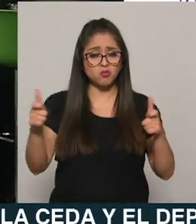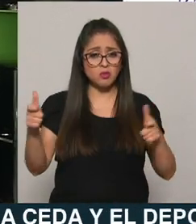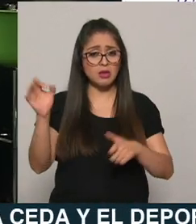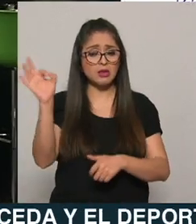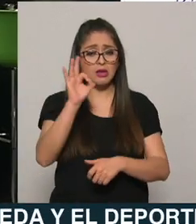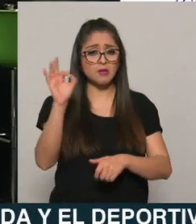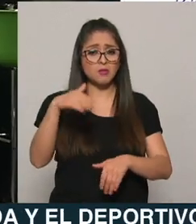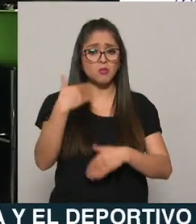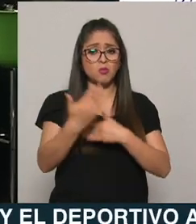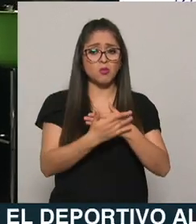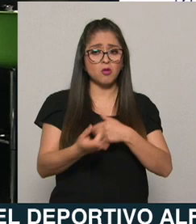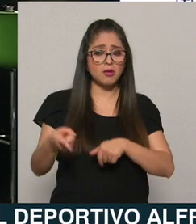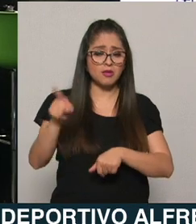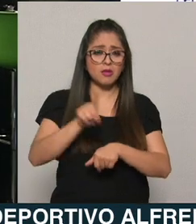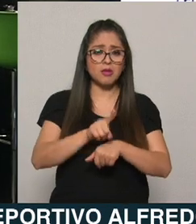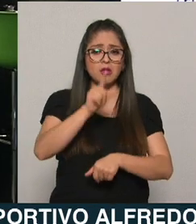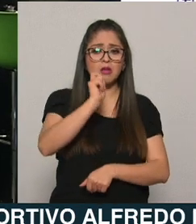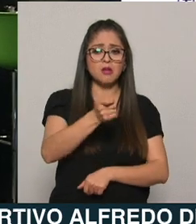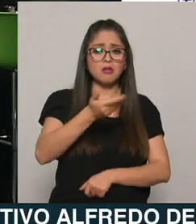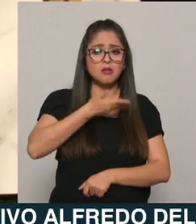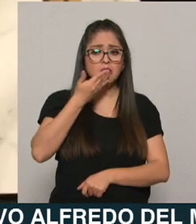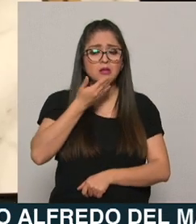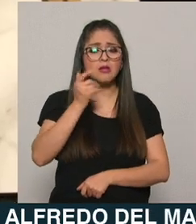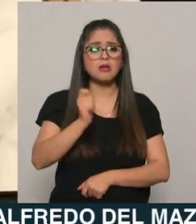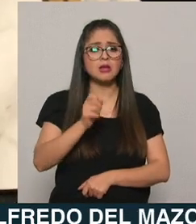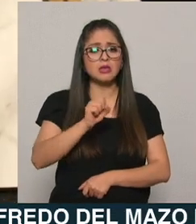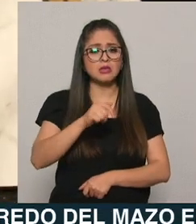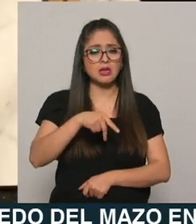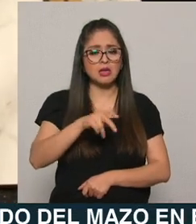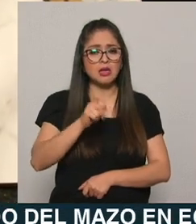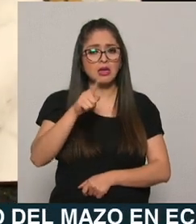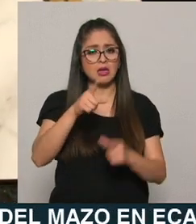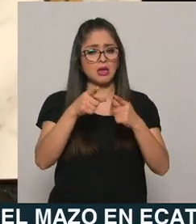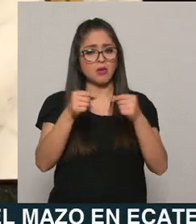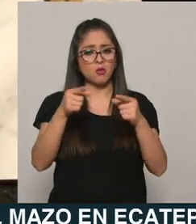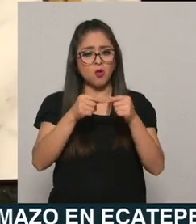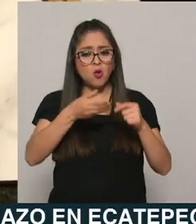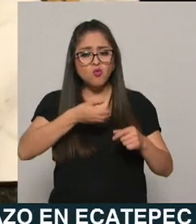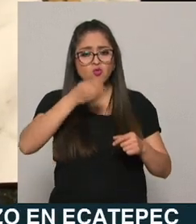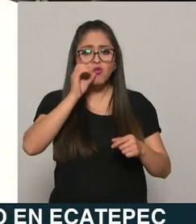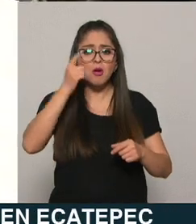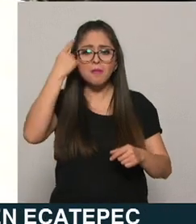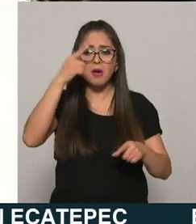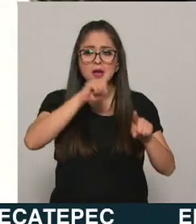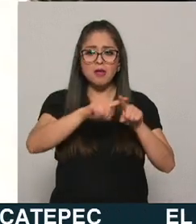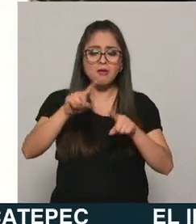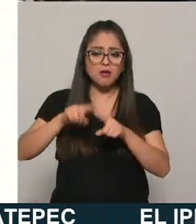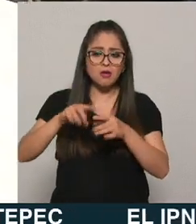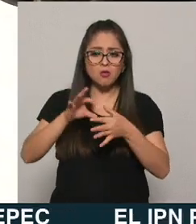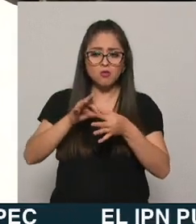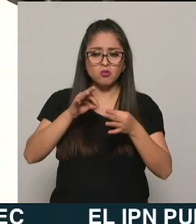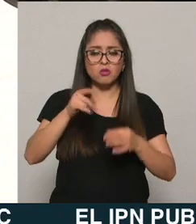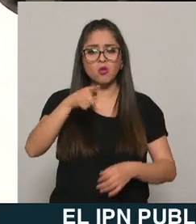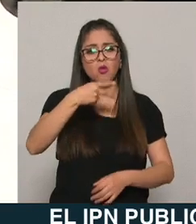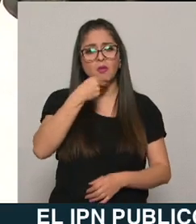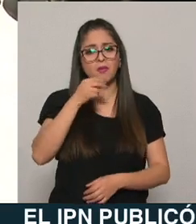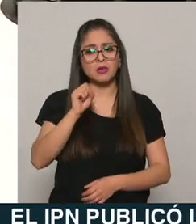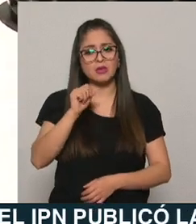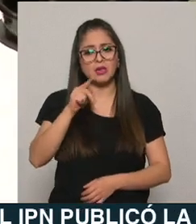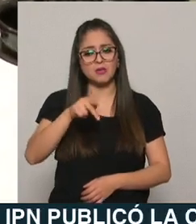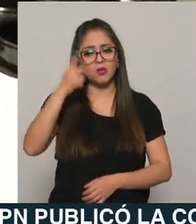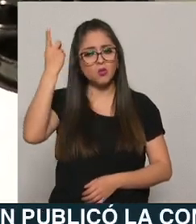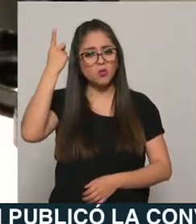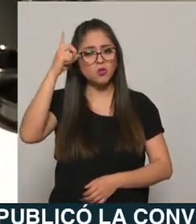días añadirá el tradicional sake japonés para acompañar cualquier platillo del menú. Salim, dueño del lugar,